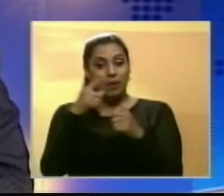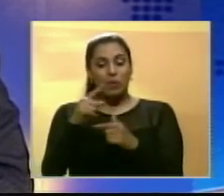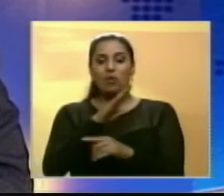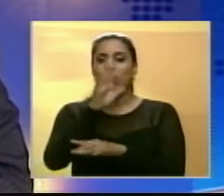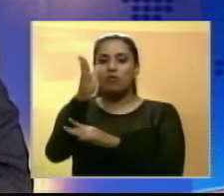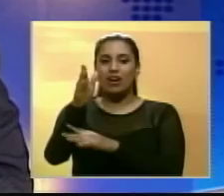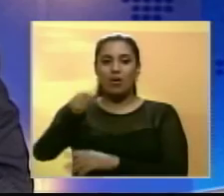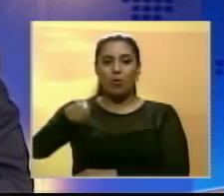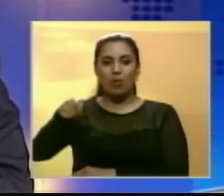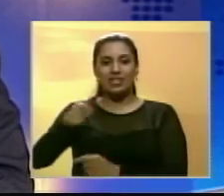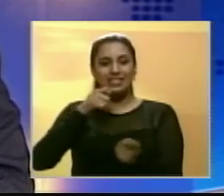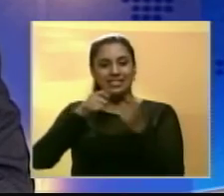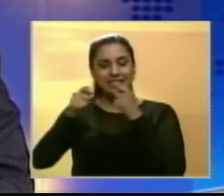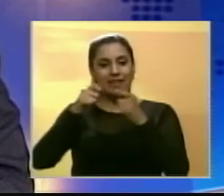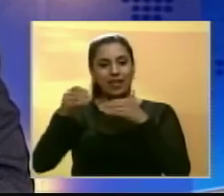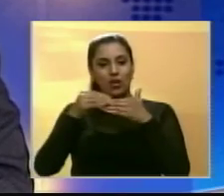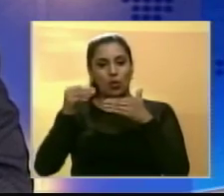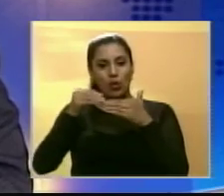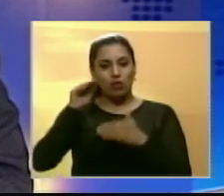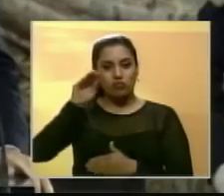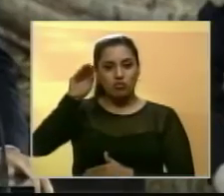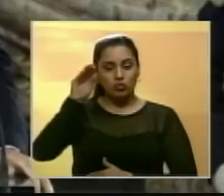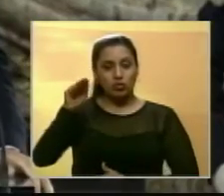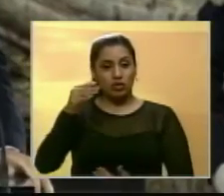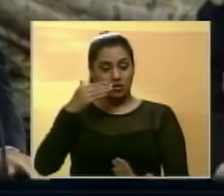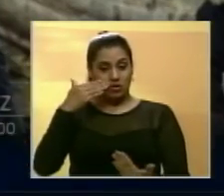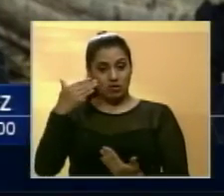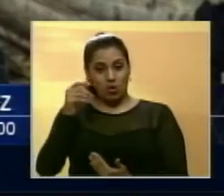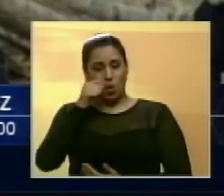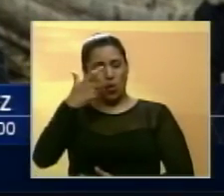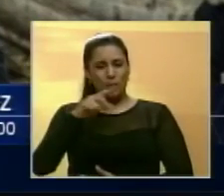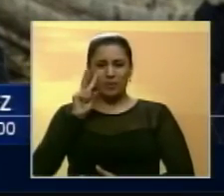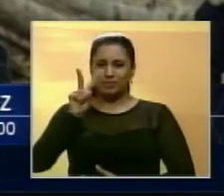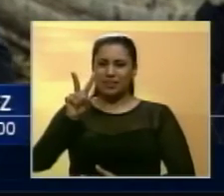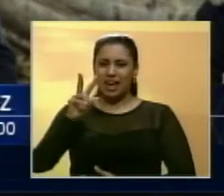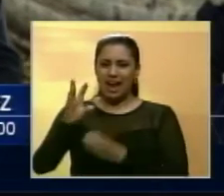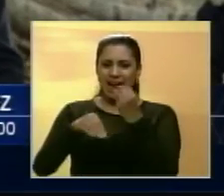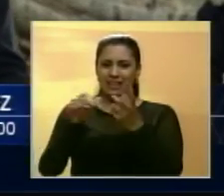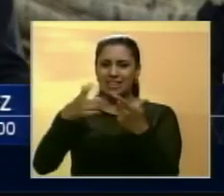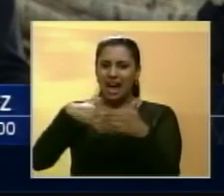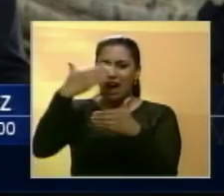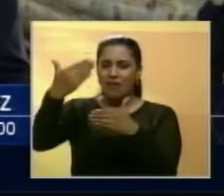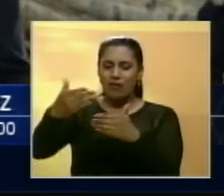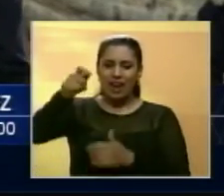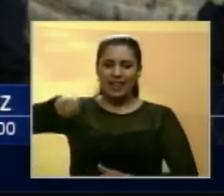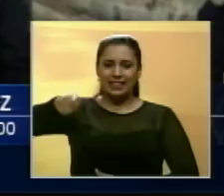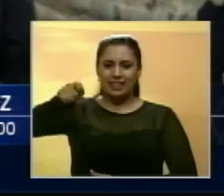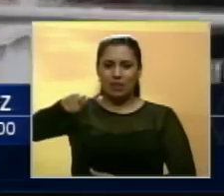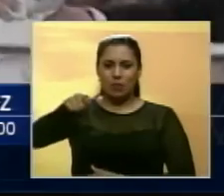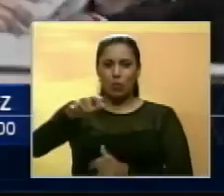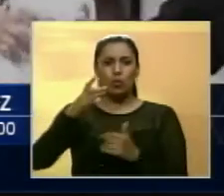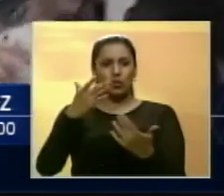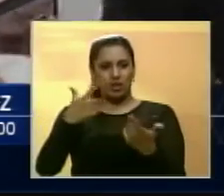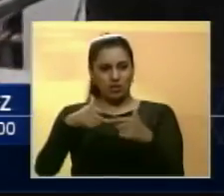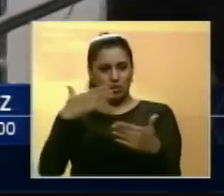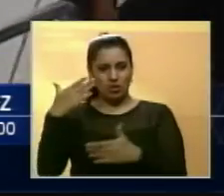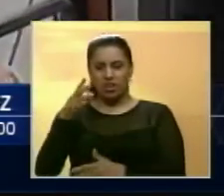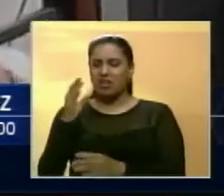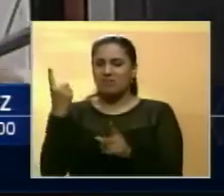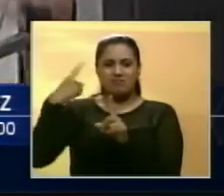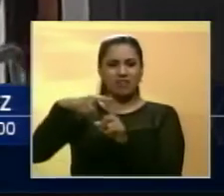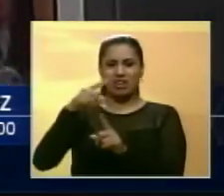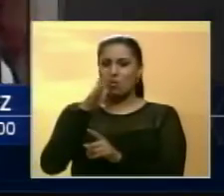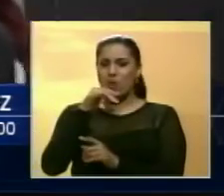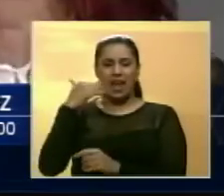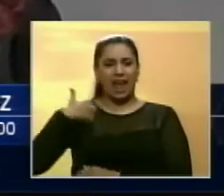comparecer por el caso de la venta del dólar futuro. Macri consideró que lo que ocurrió a las afueras de los tribunales de Comodoro Py no contribuye